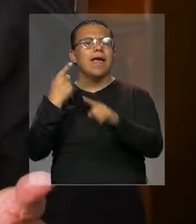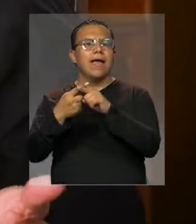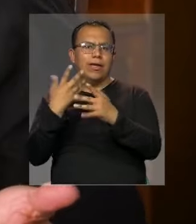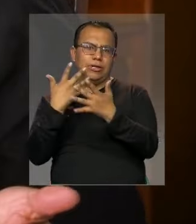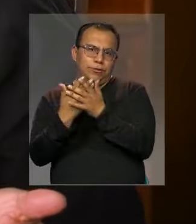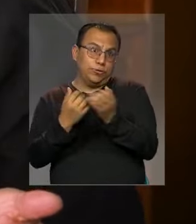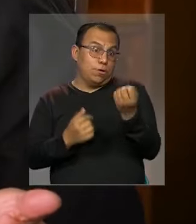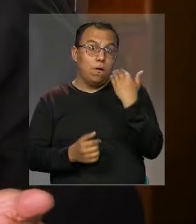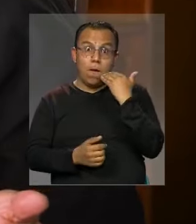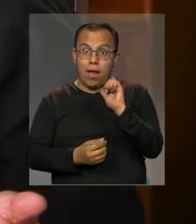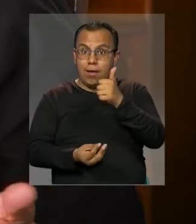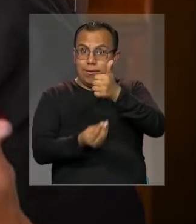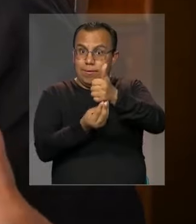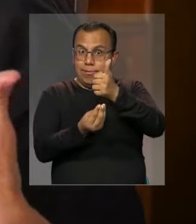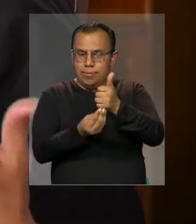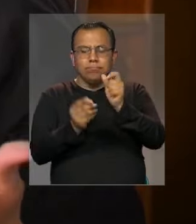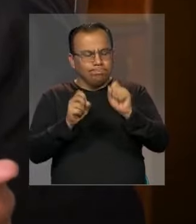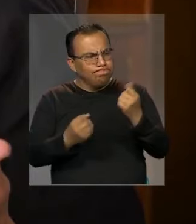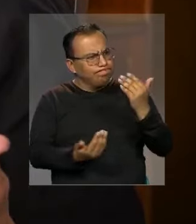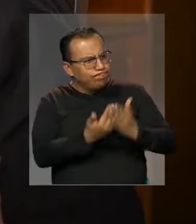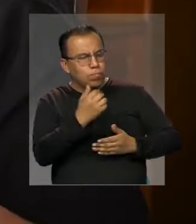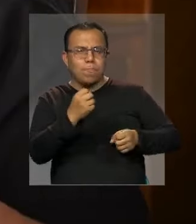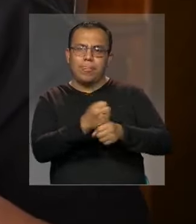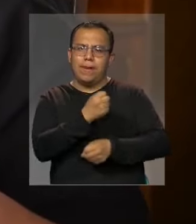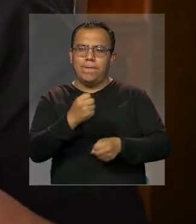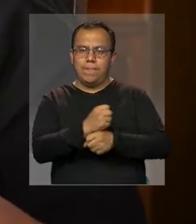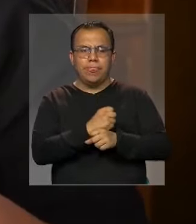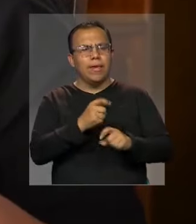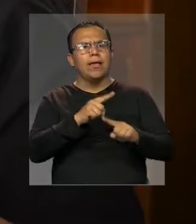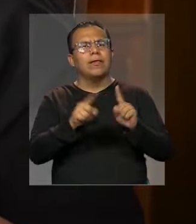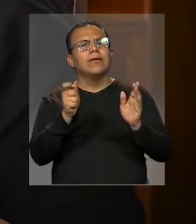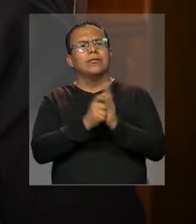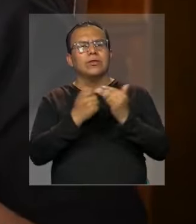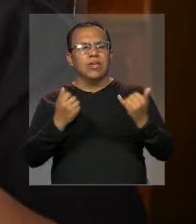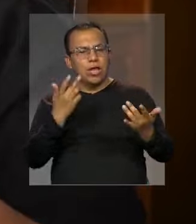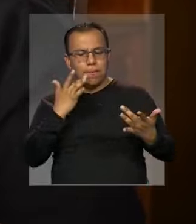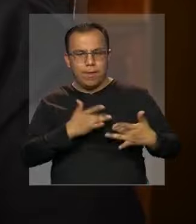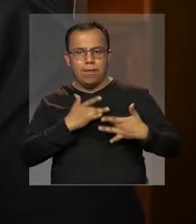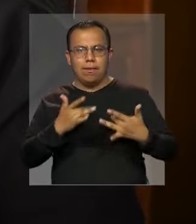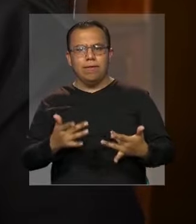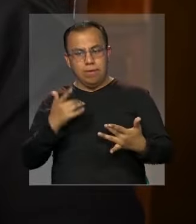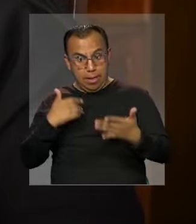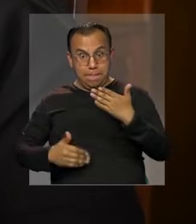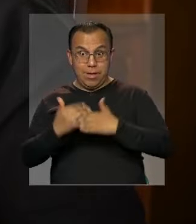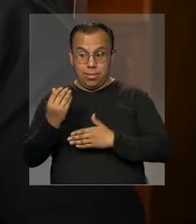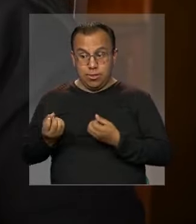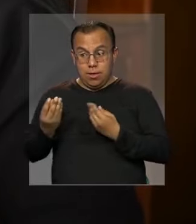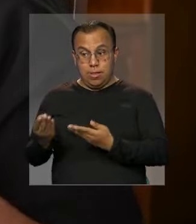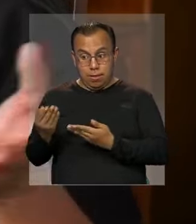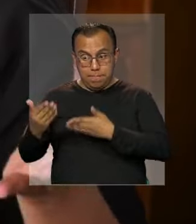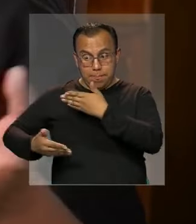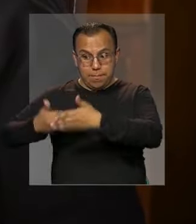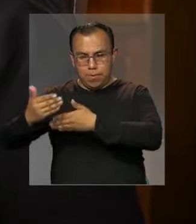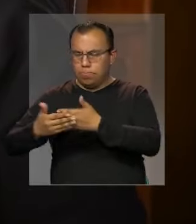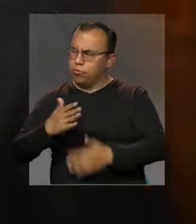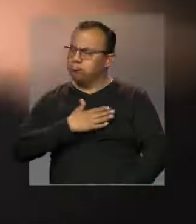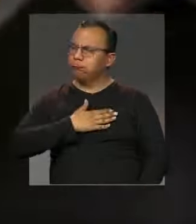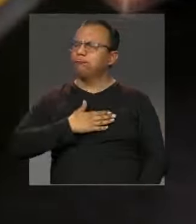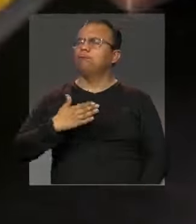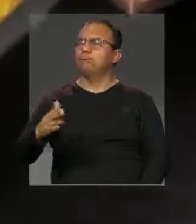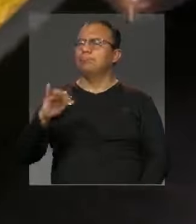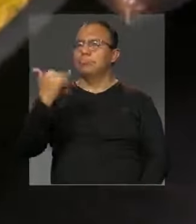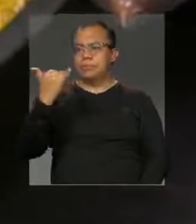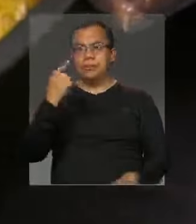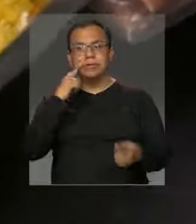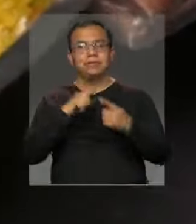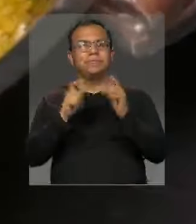o mujeres madres cabeza de hogar generarles empleo. En su momento hacer una donación para que ella inicie su emprendimiento, yo lo haría de todo corazón. Y